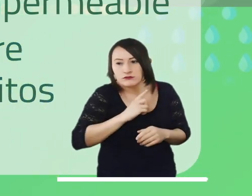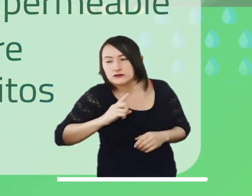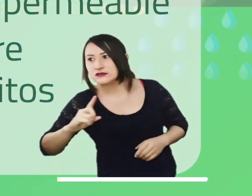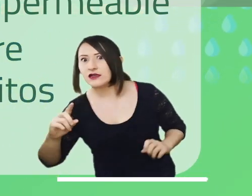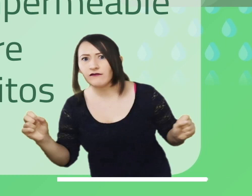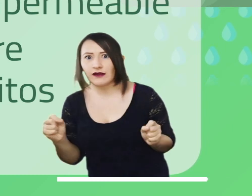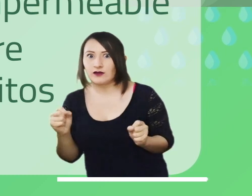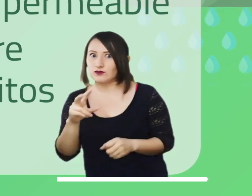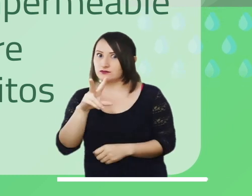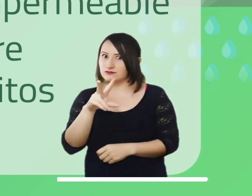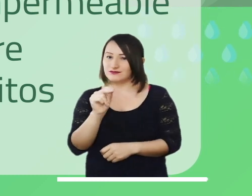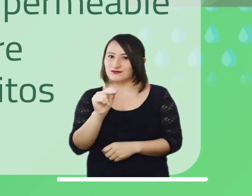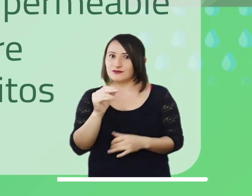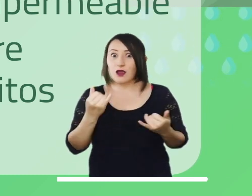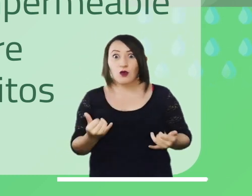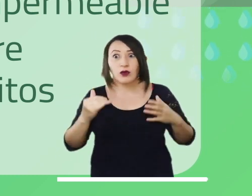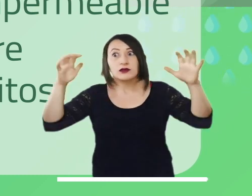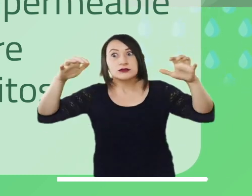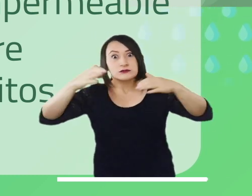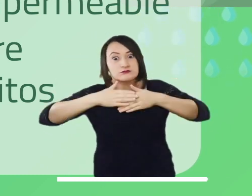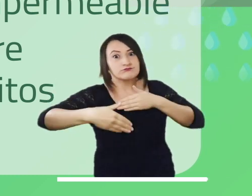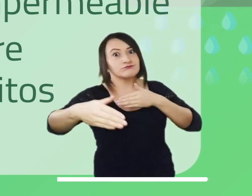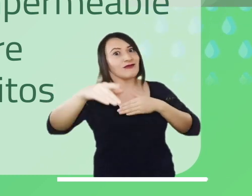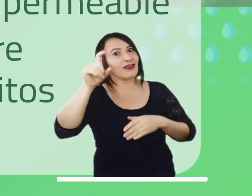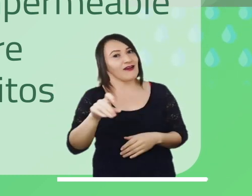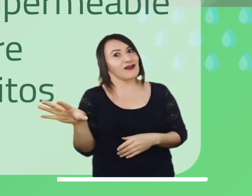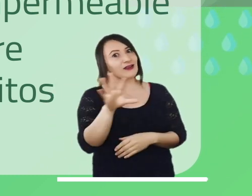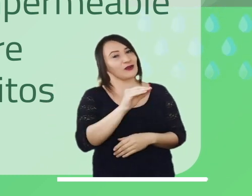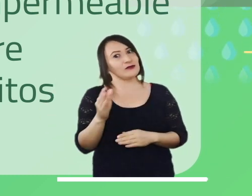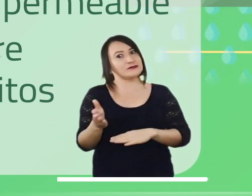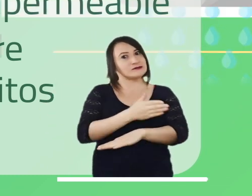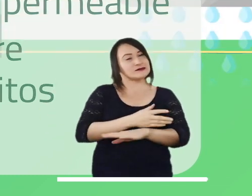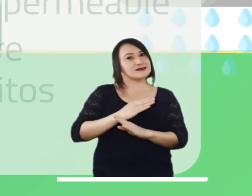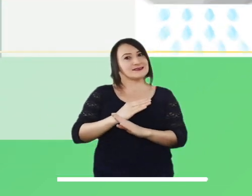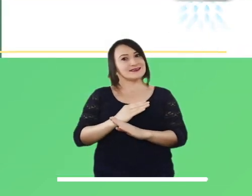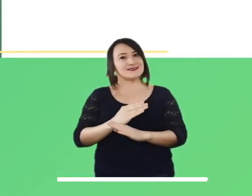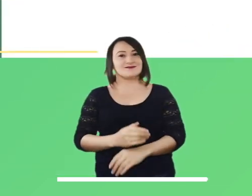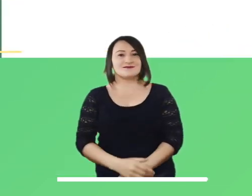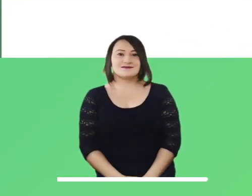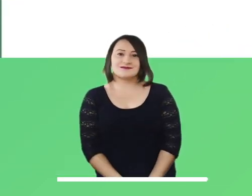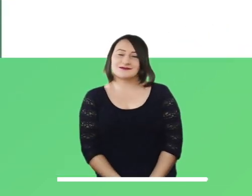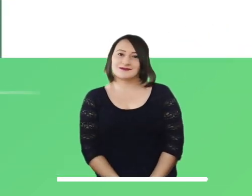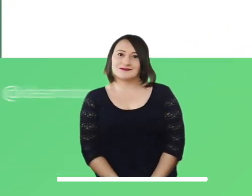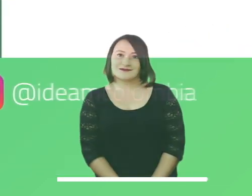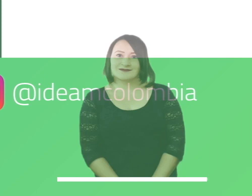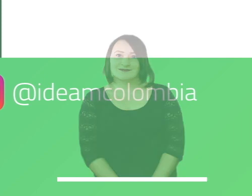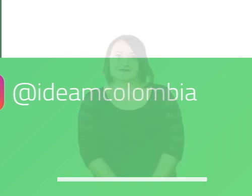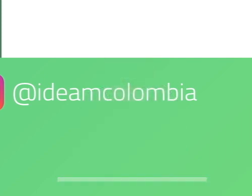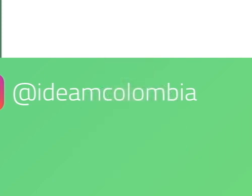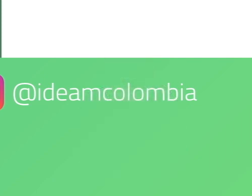de temperatura. En esta temporada de lluvias, todos debemos estar preparados.